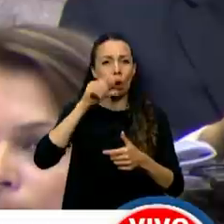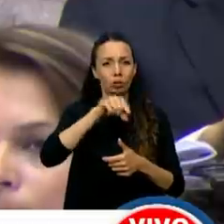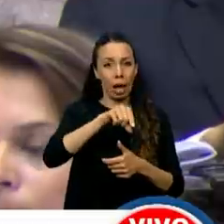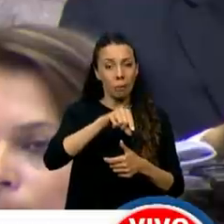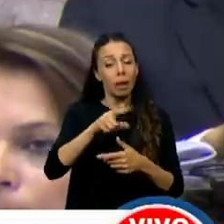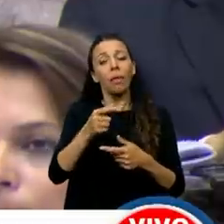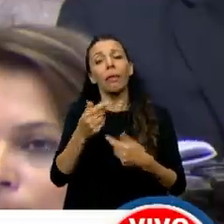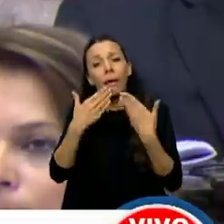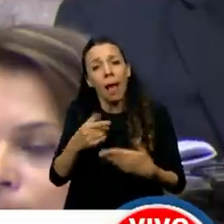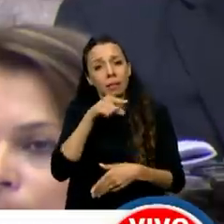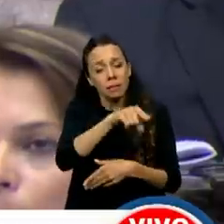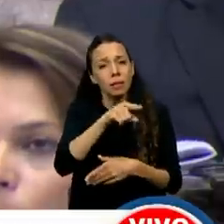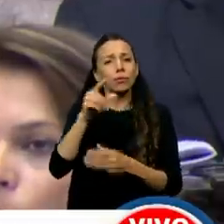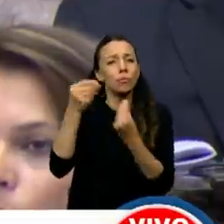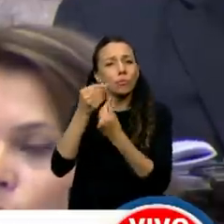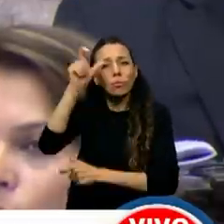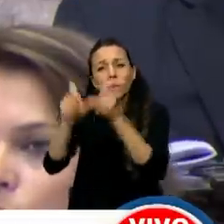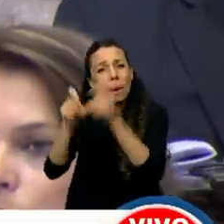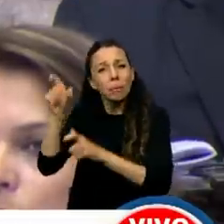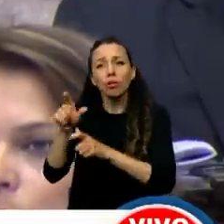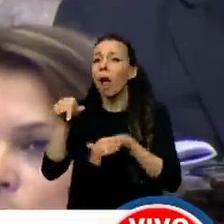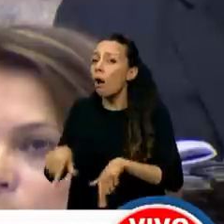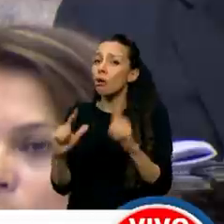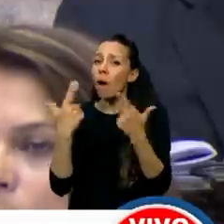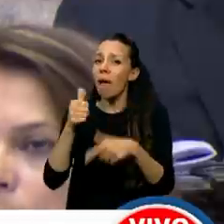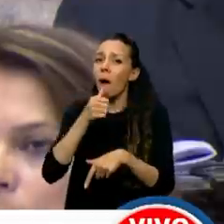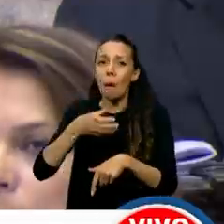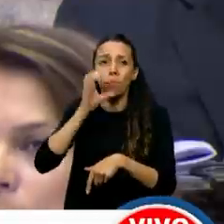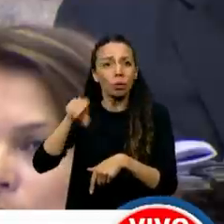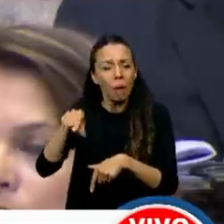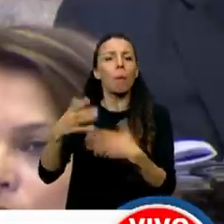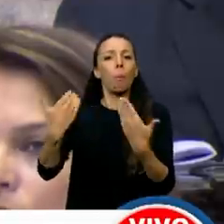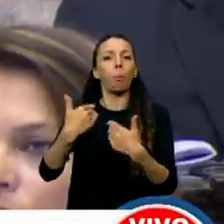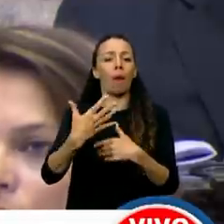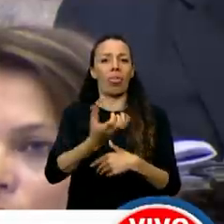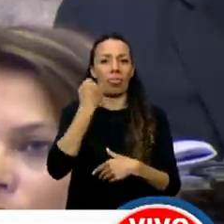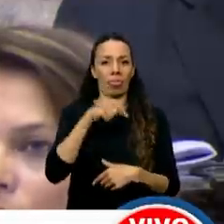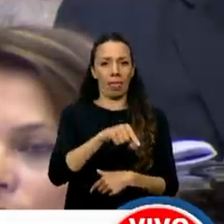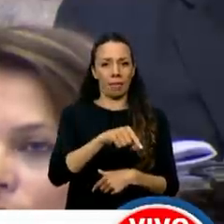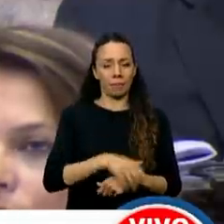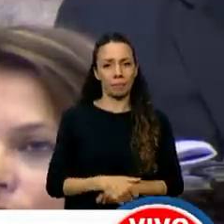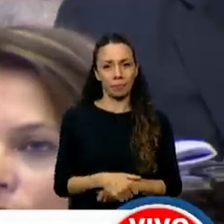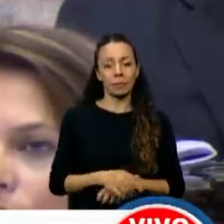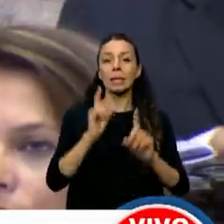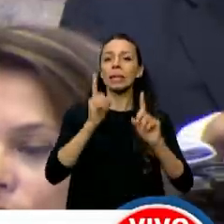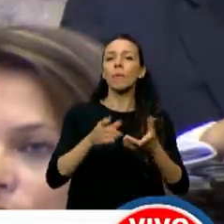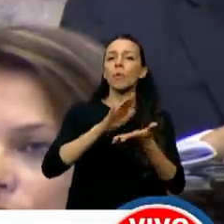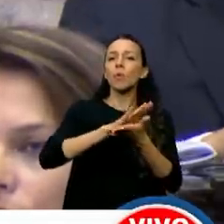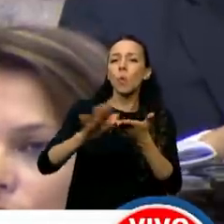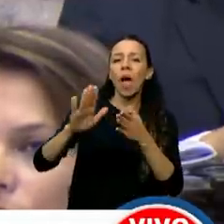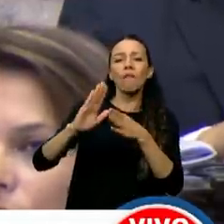y jujeñas que hoy no tienen agua potable en nuestra provincia el nuevo paso fronterizo en la quiaca por